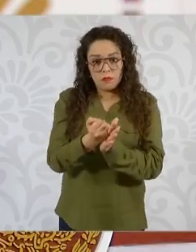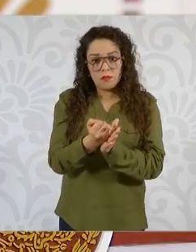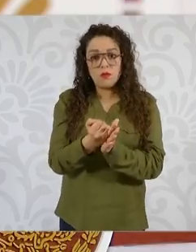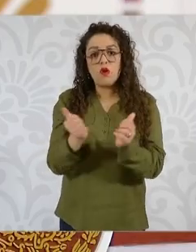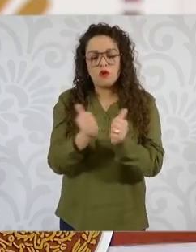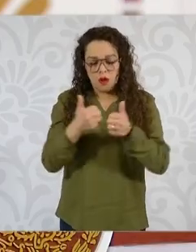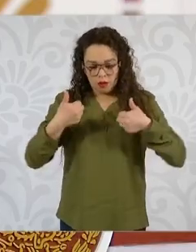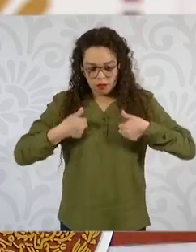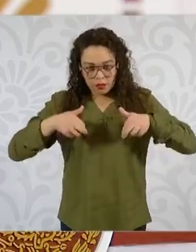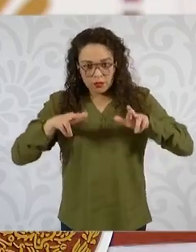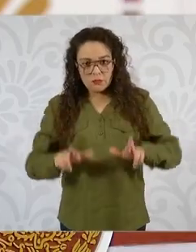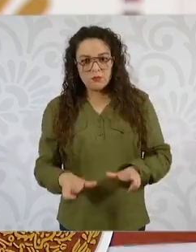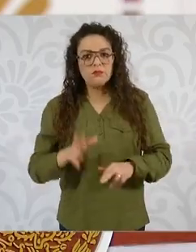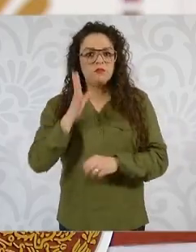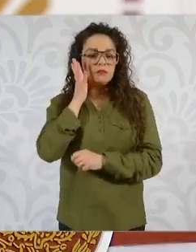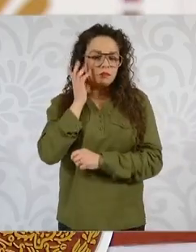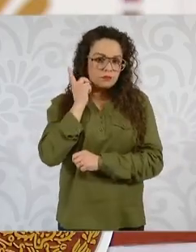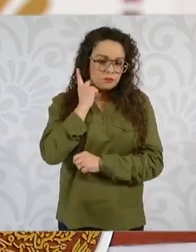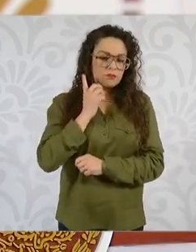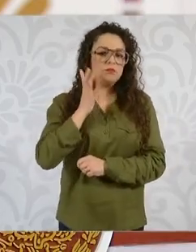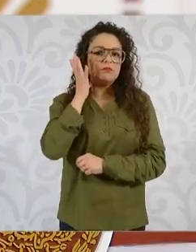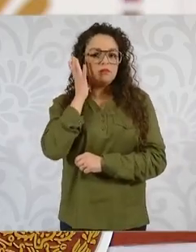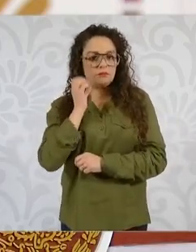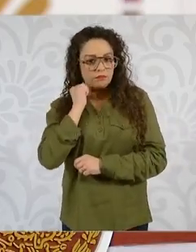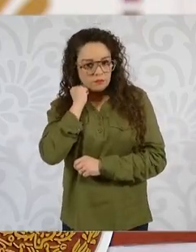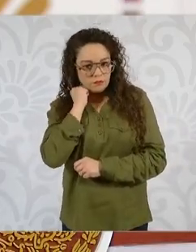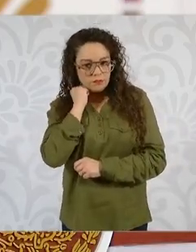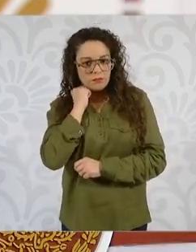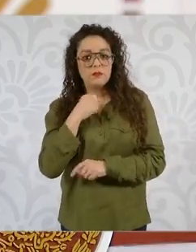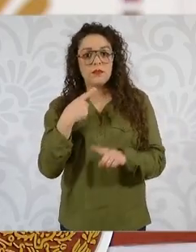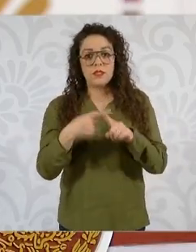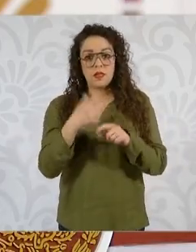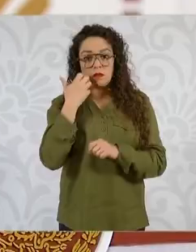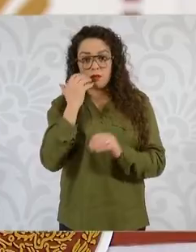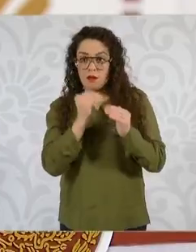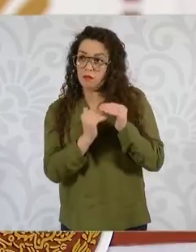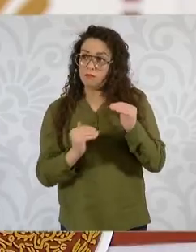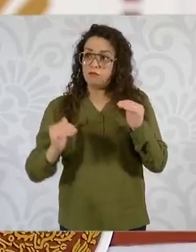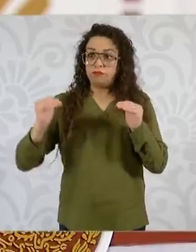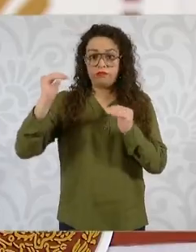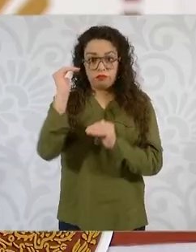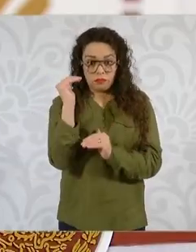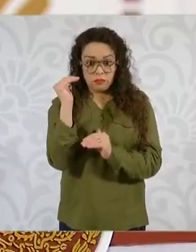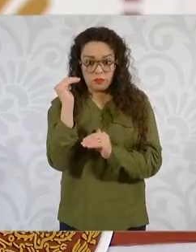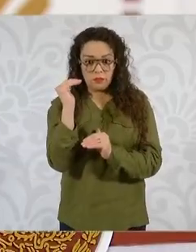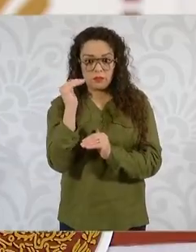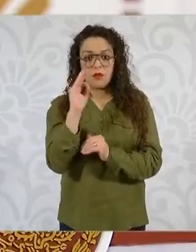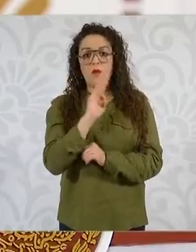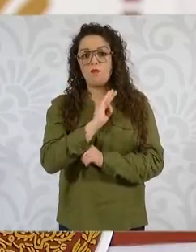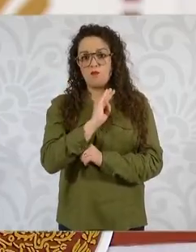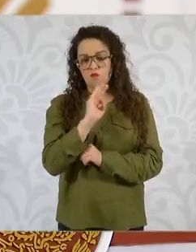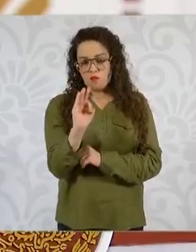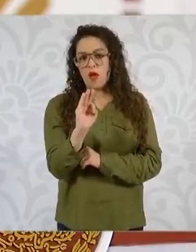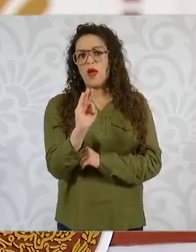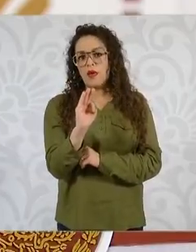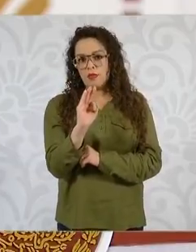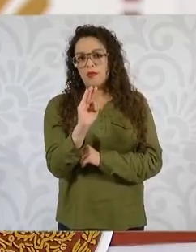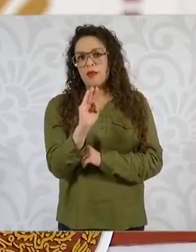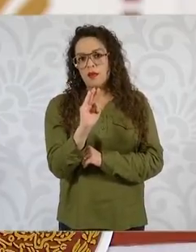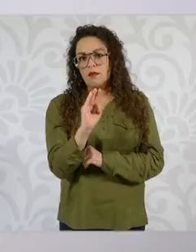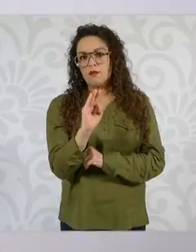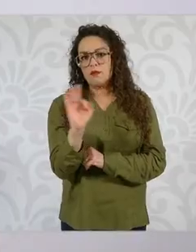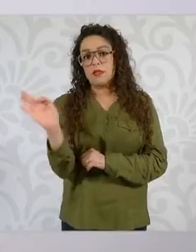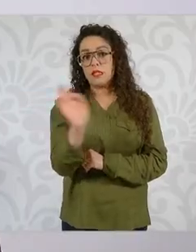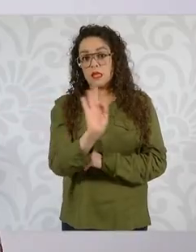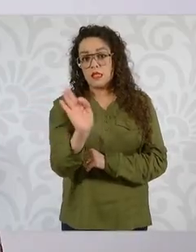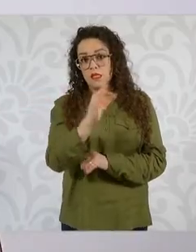ningún caso las determinaciones de uno o de otro poder pueden contravenir las estipulaciones